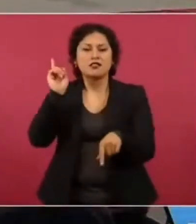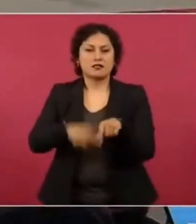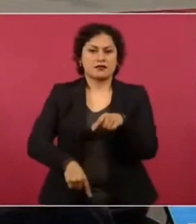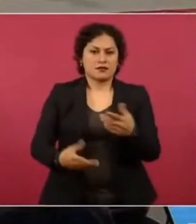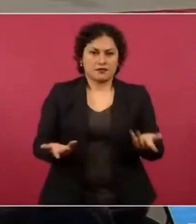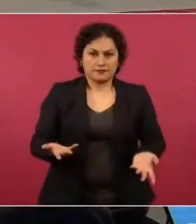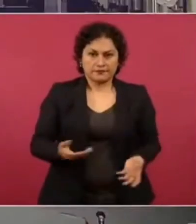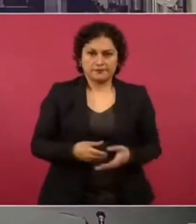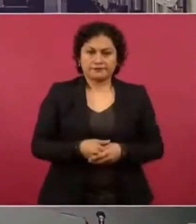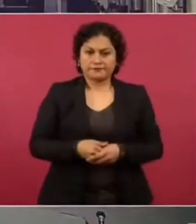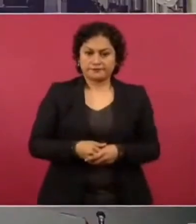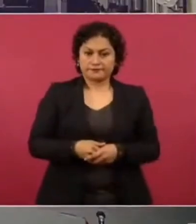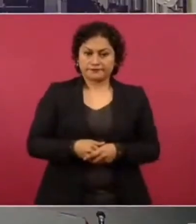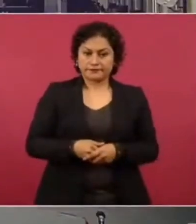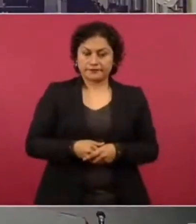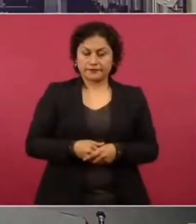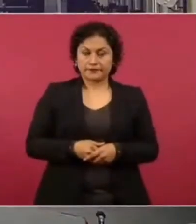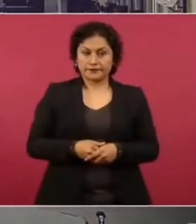Bueno,